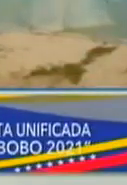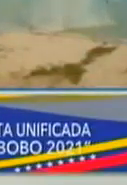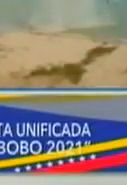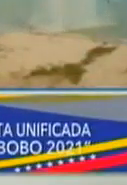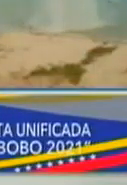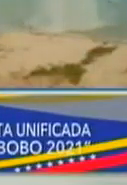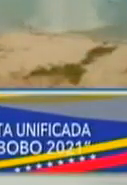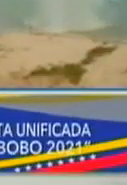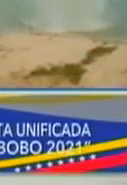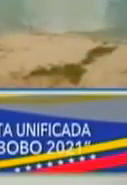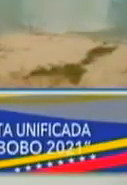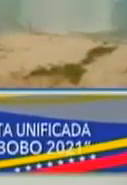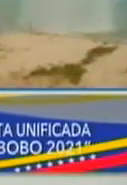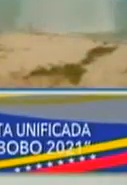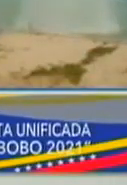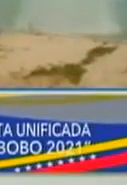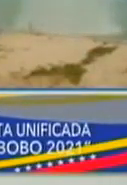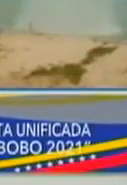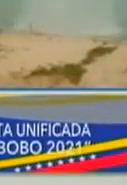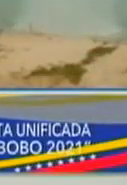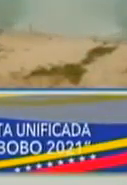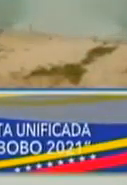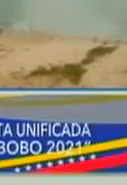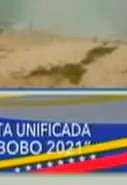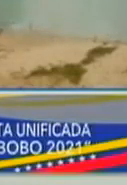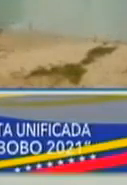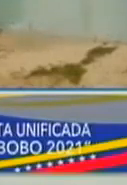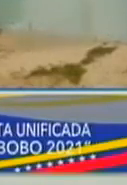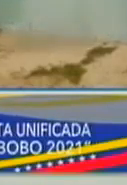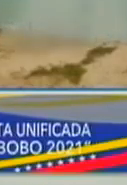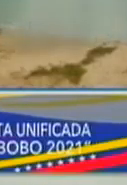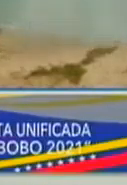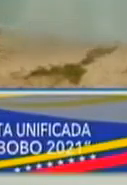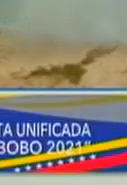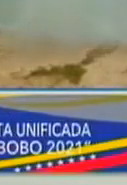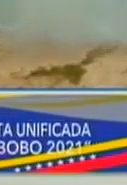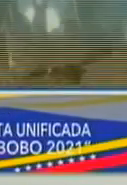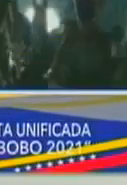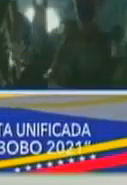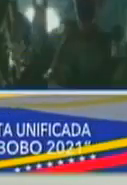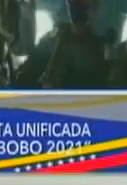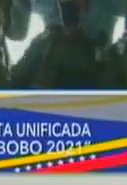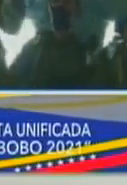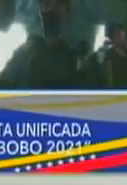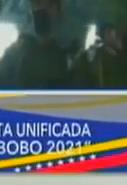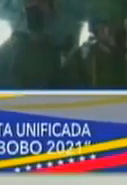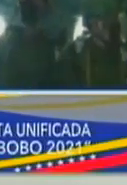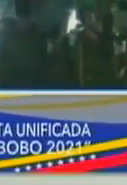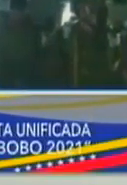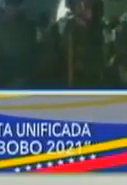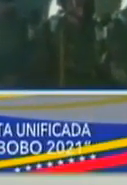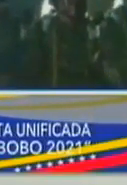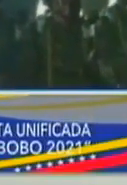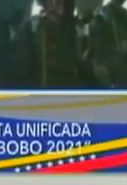y garantía del derecho de nuestra patria a transitar su propio rumbo, su propio